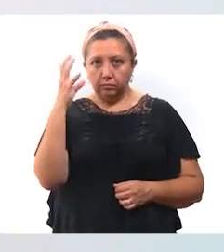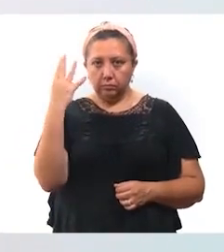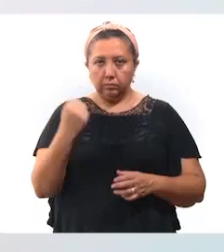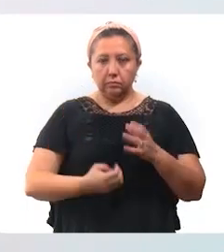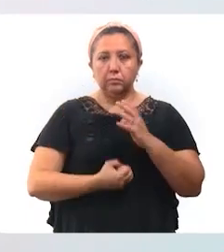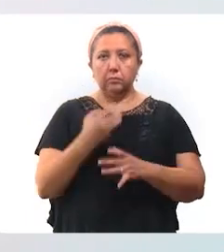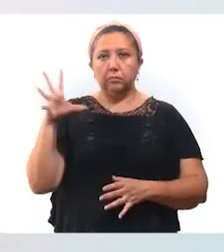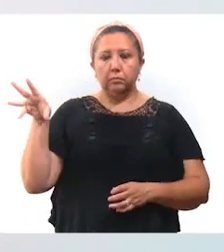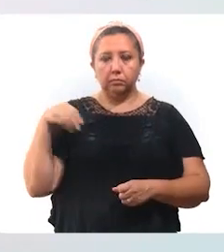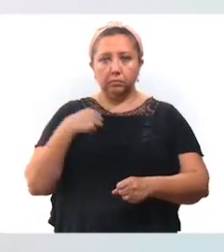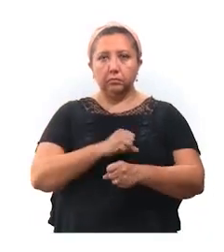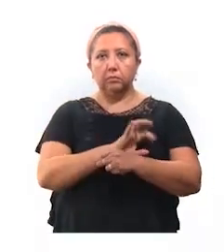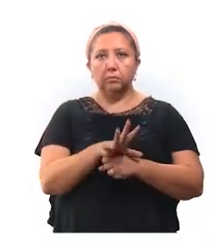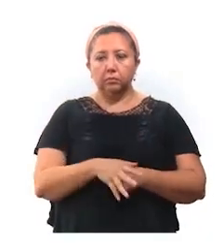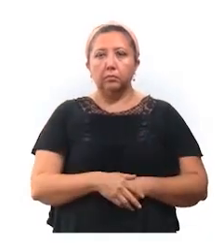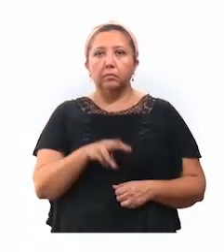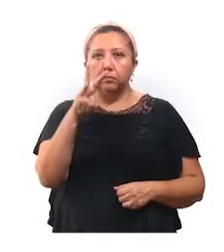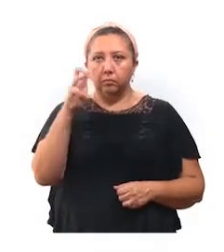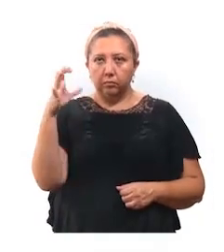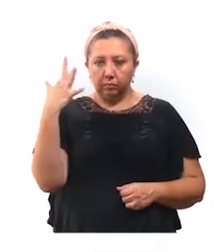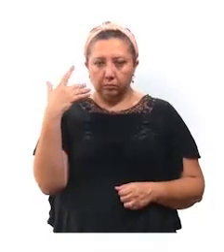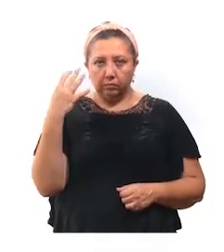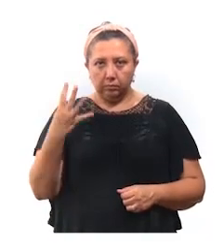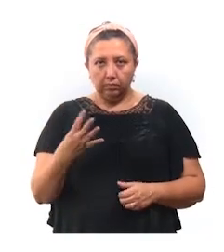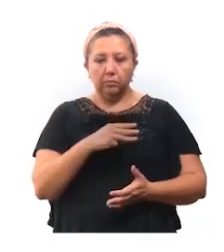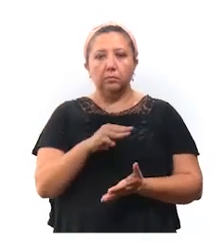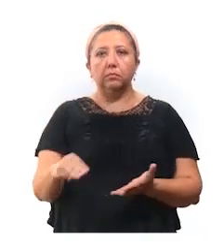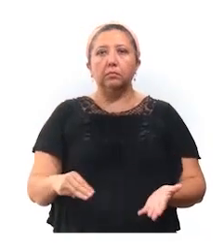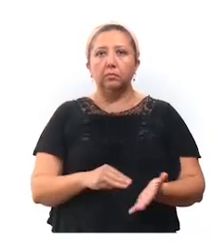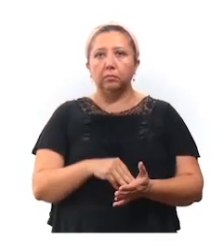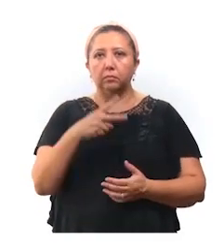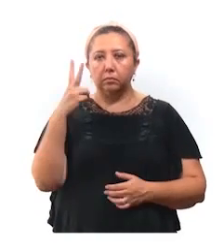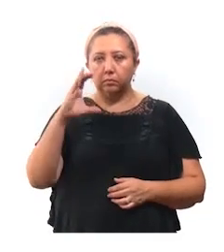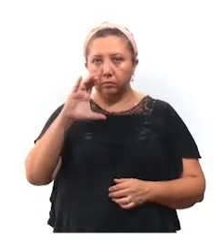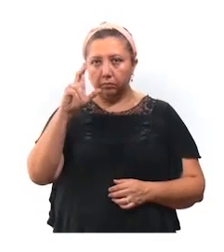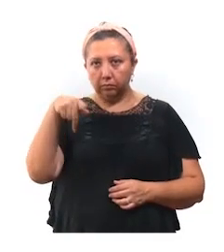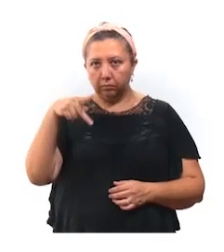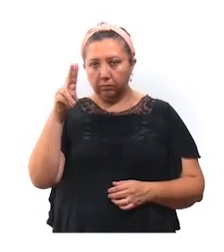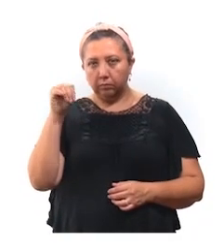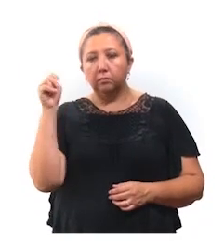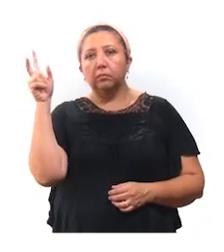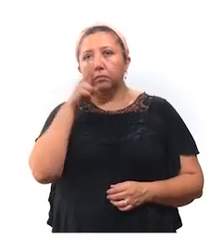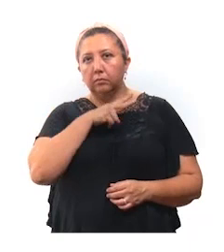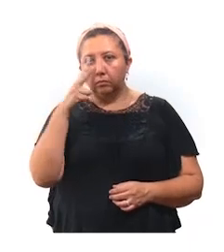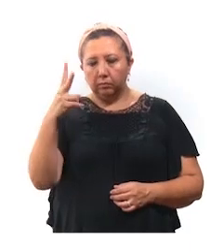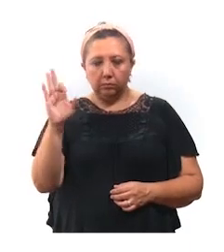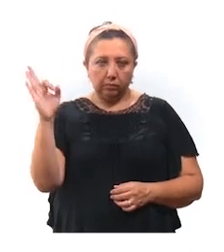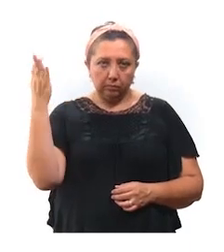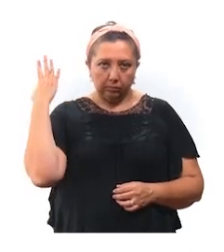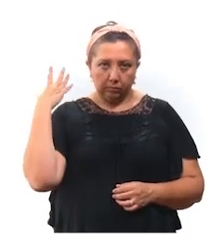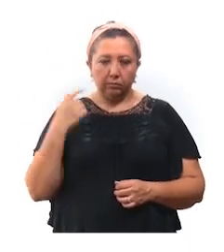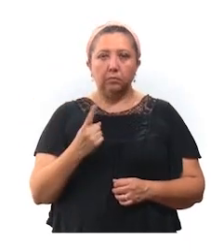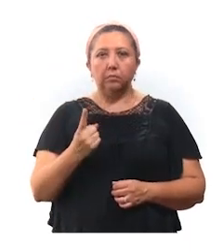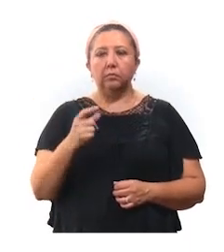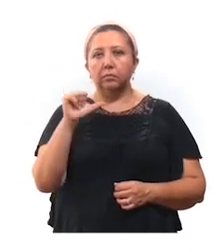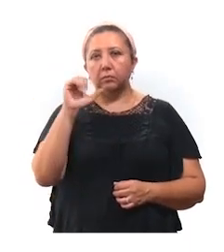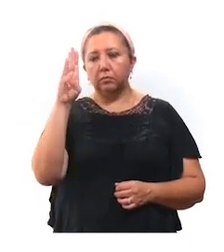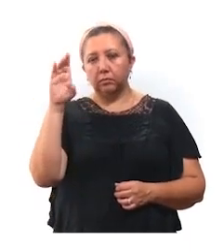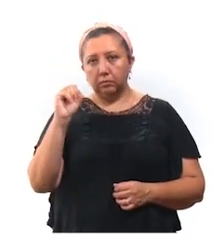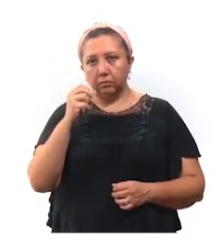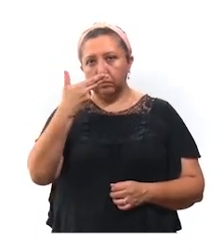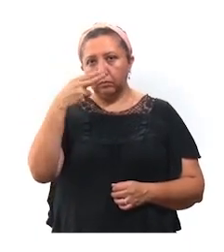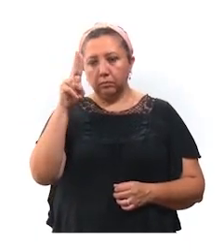369 nuevos contagios de coronavirus, 354 en Mérida, 2 en Chancom, Valladolid y 2 foráneos, 1 en